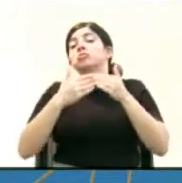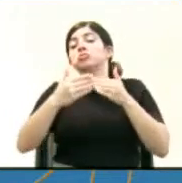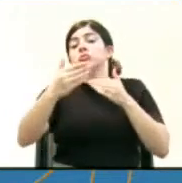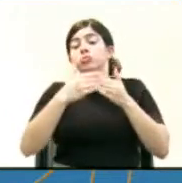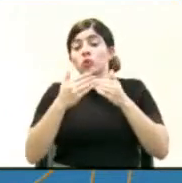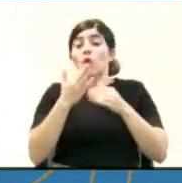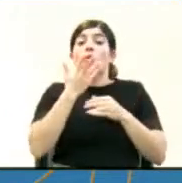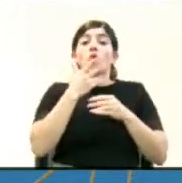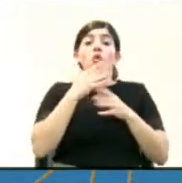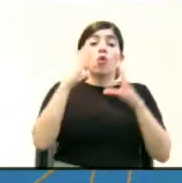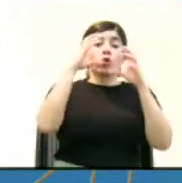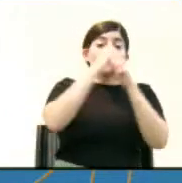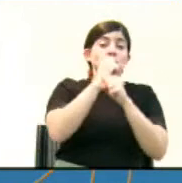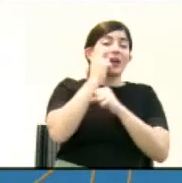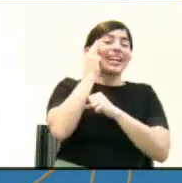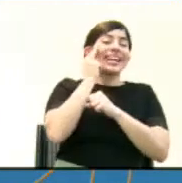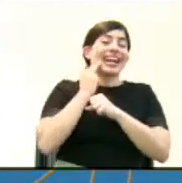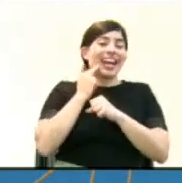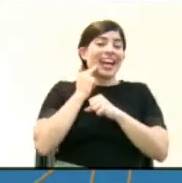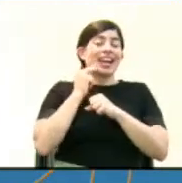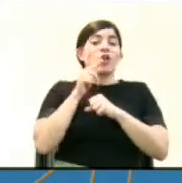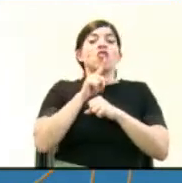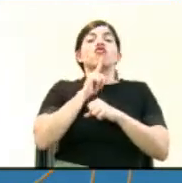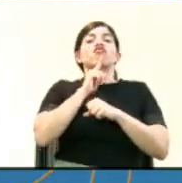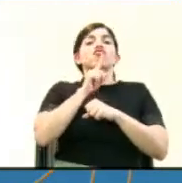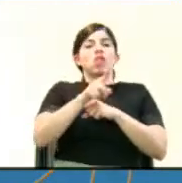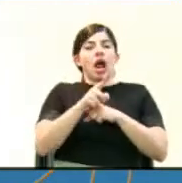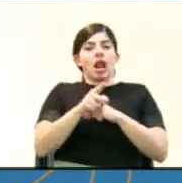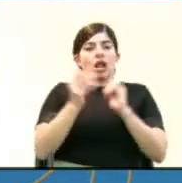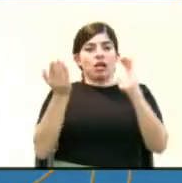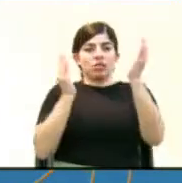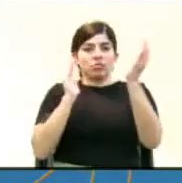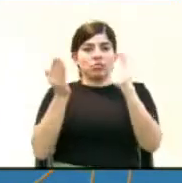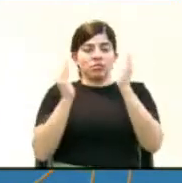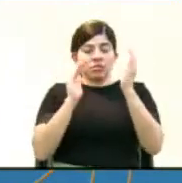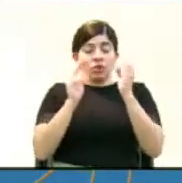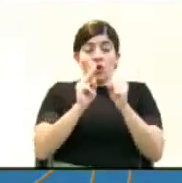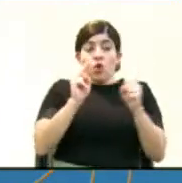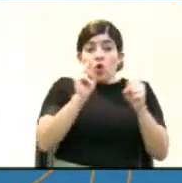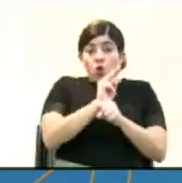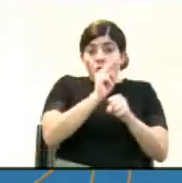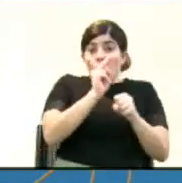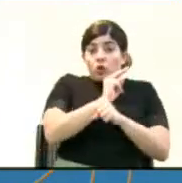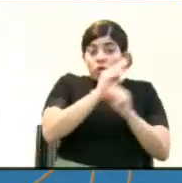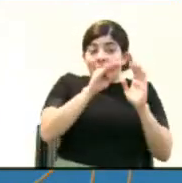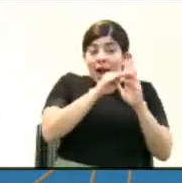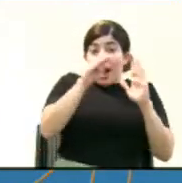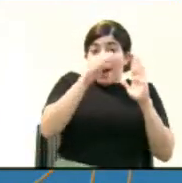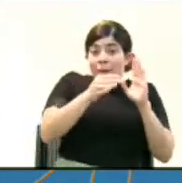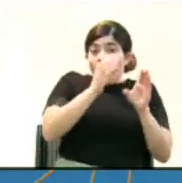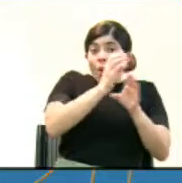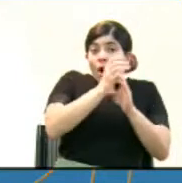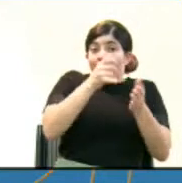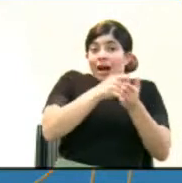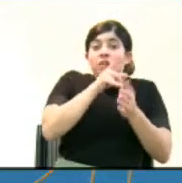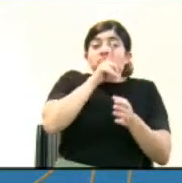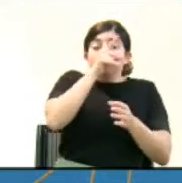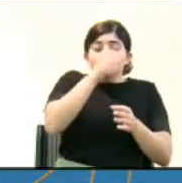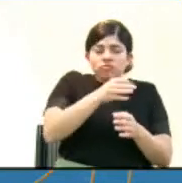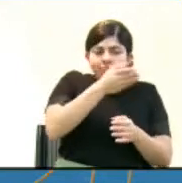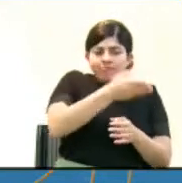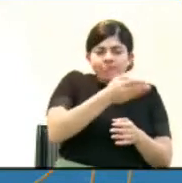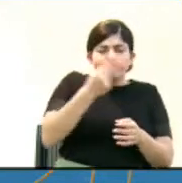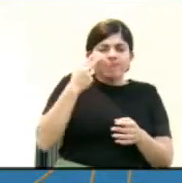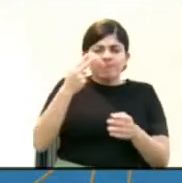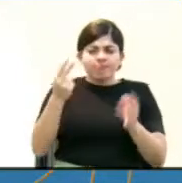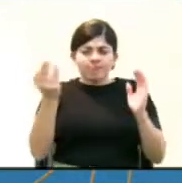color oscuro, negro, es la realidad, lo que ha sido la utilización de las camas UCI. Y lo que vemos